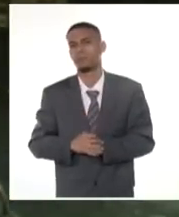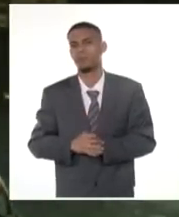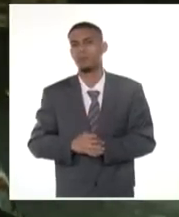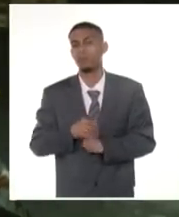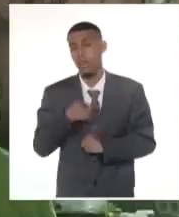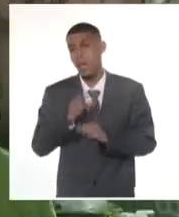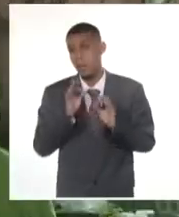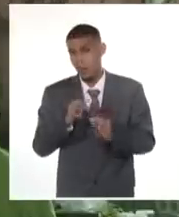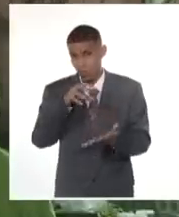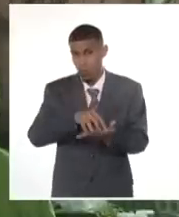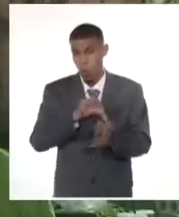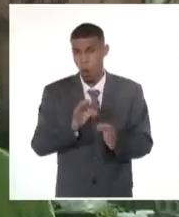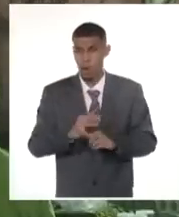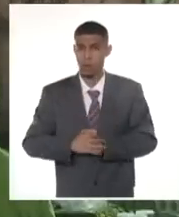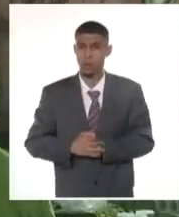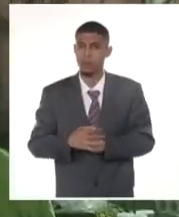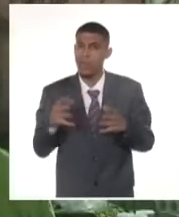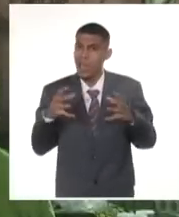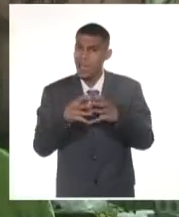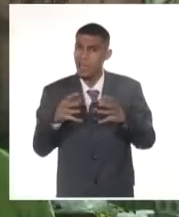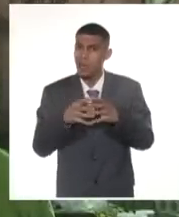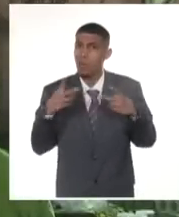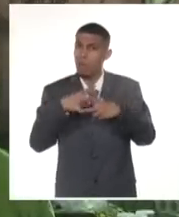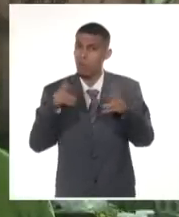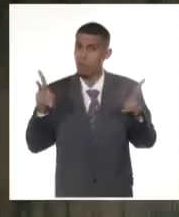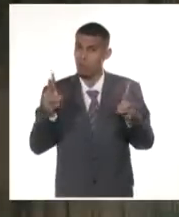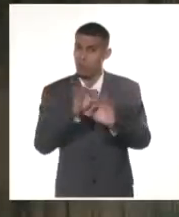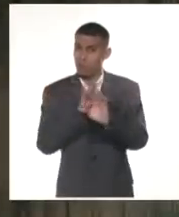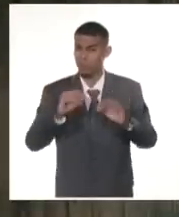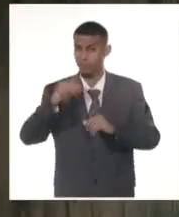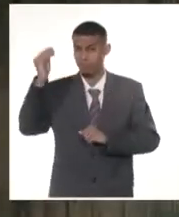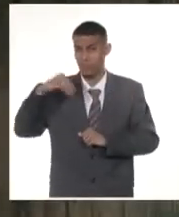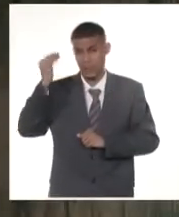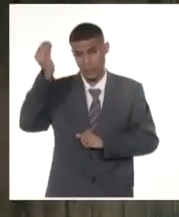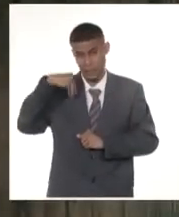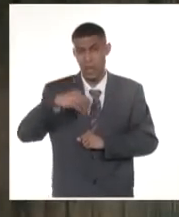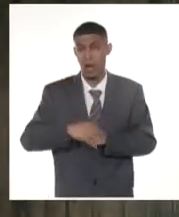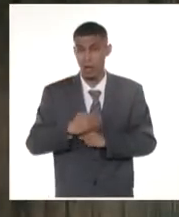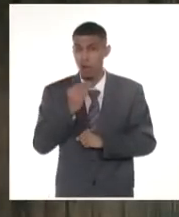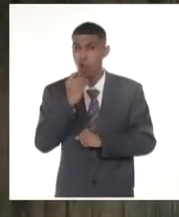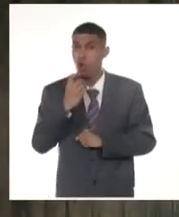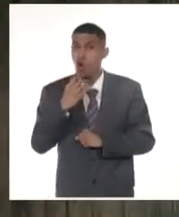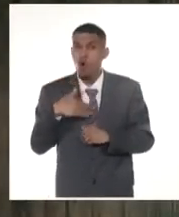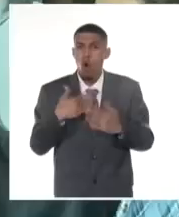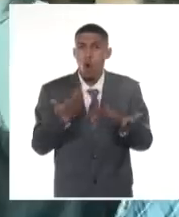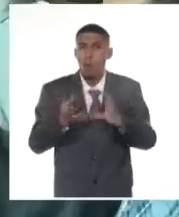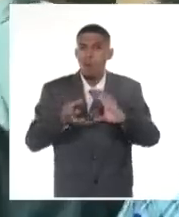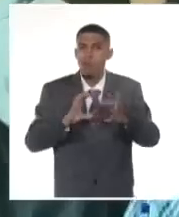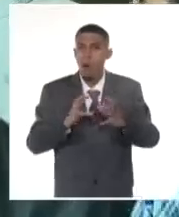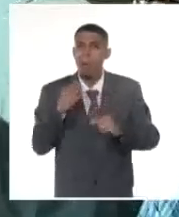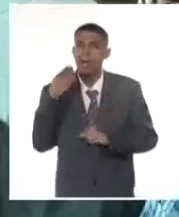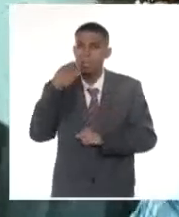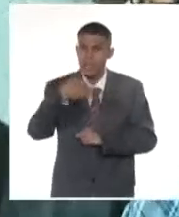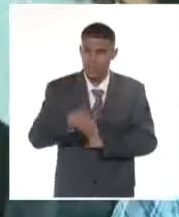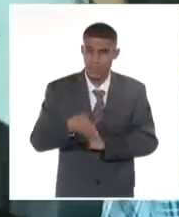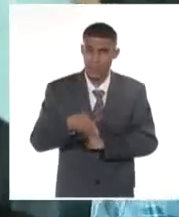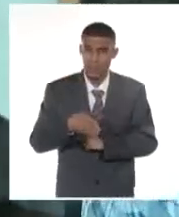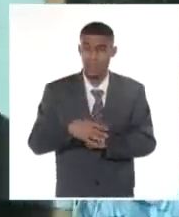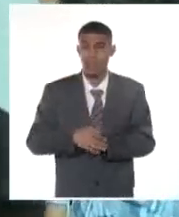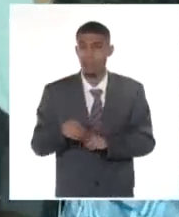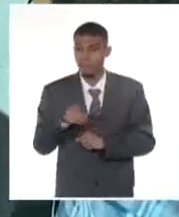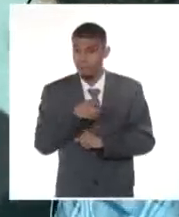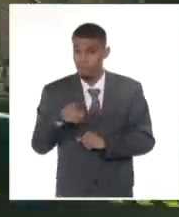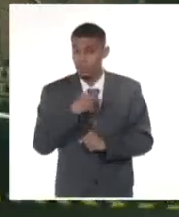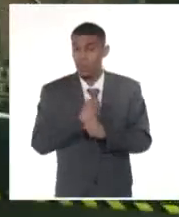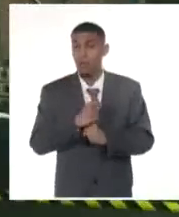ahí en el lugar. Con equipos especializados tratan de llegar a los conductos y agilizar las labores. Pero esta es una labor